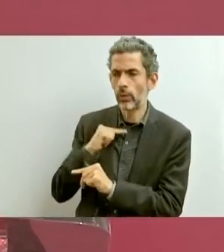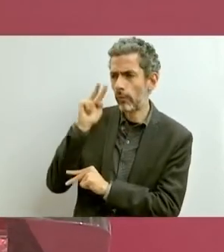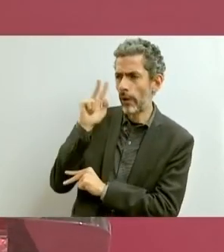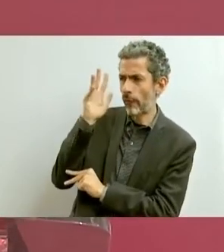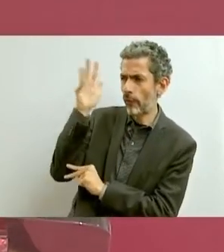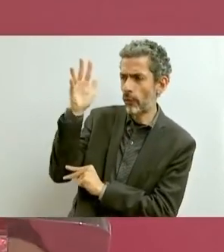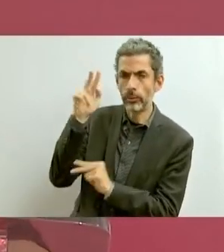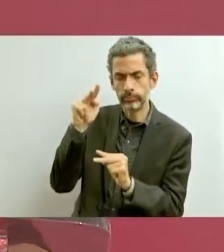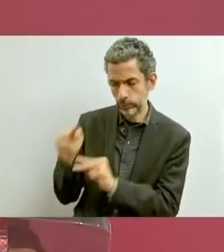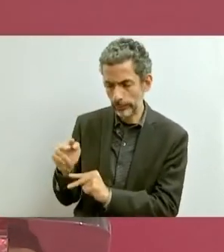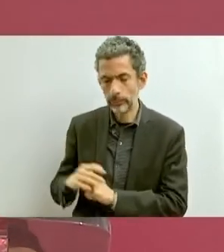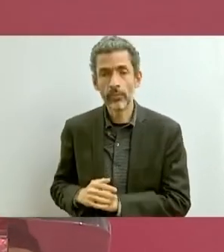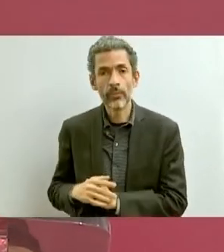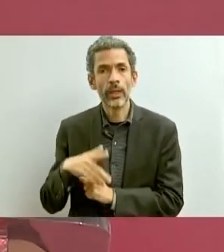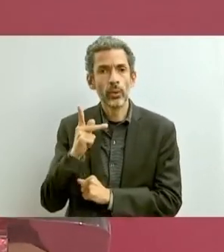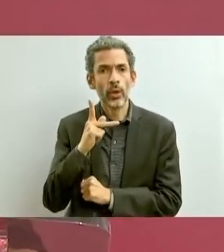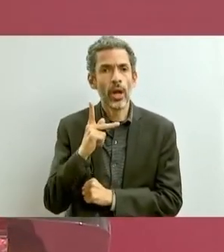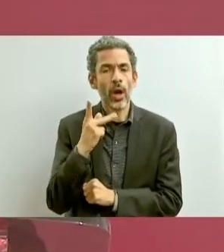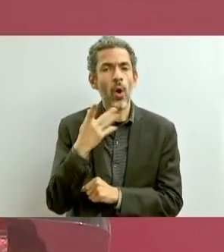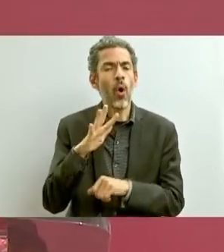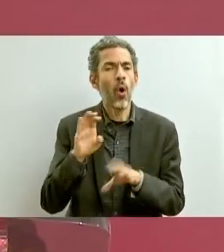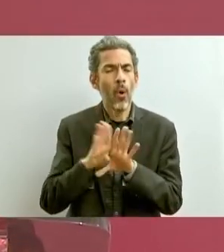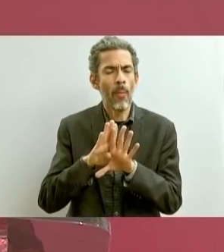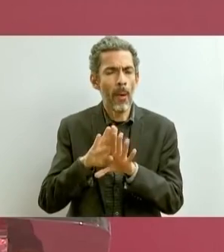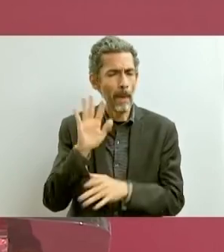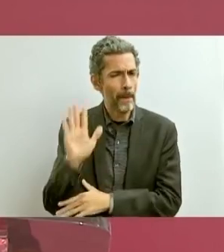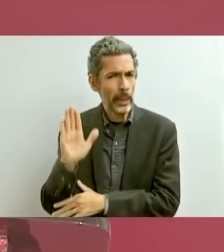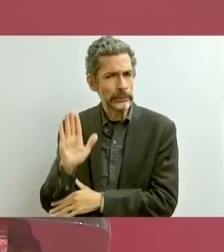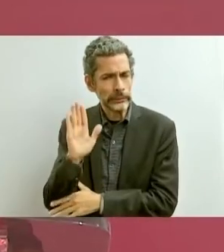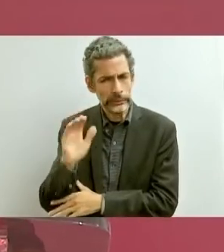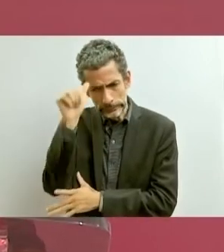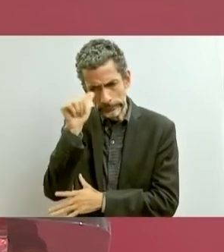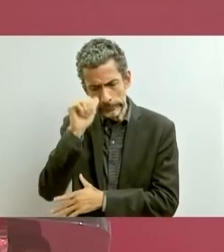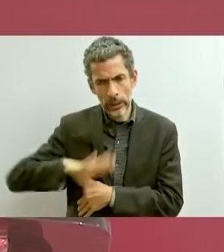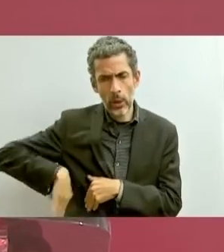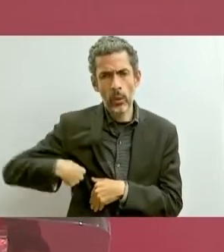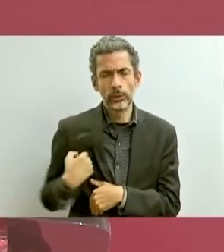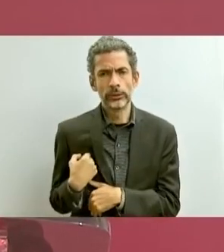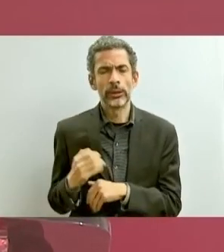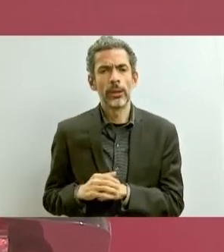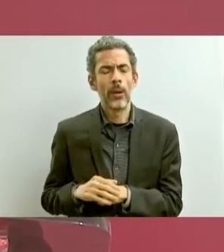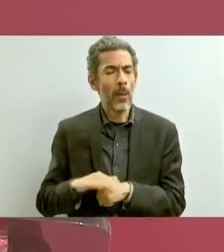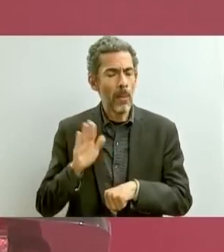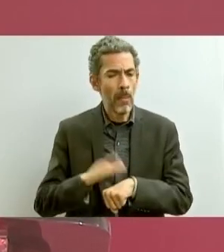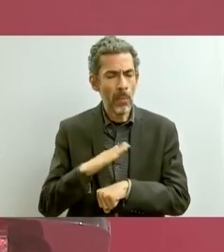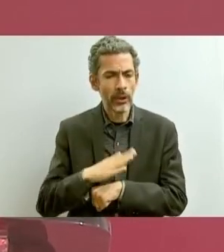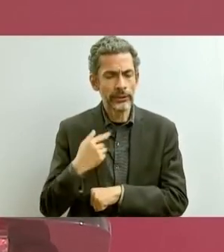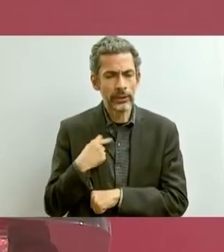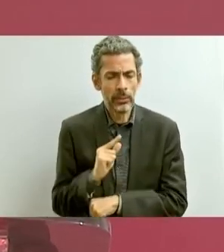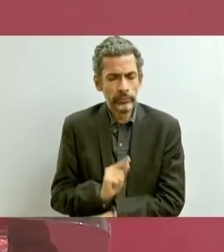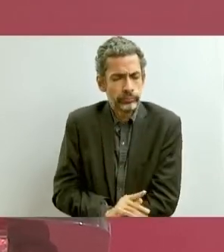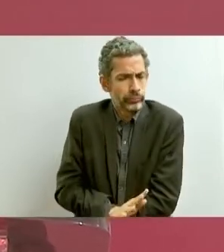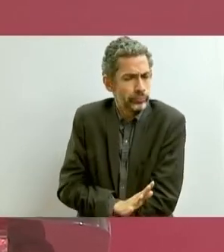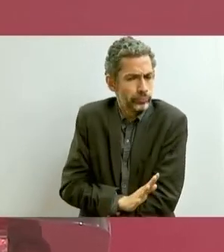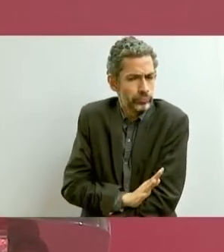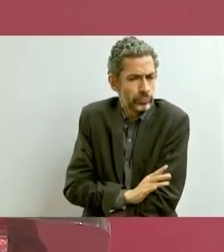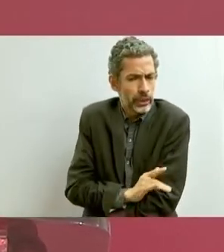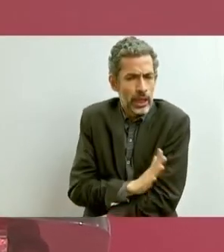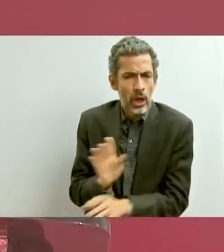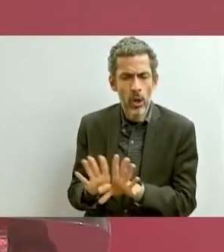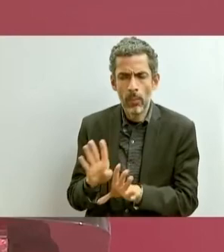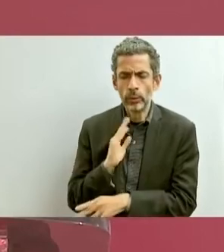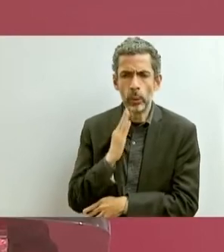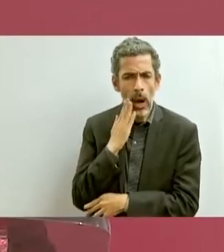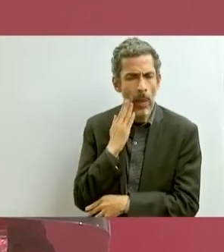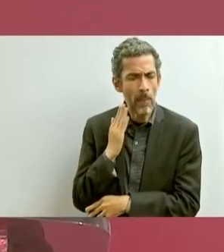por tu austeridad monástica, porque dejaste los pinos, porque nos conmueve la sencillez con que